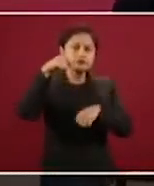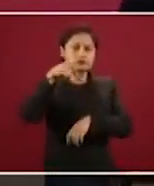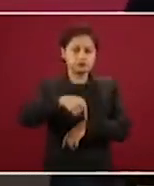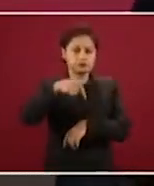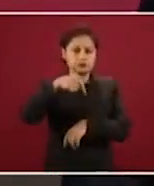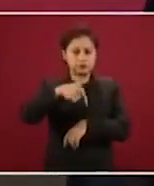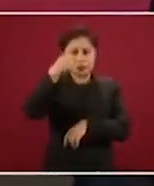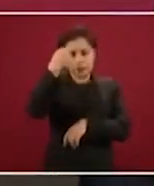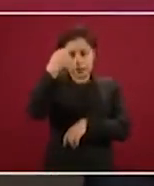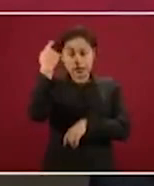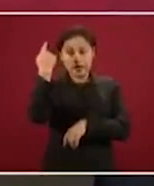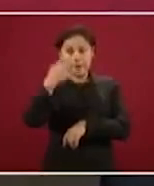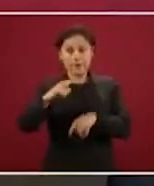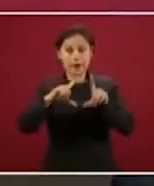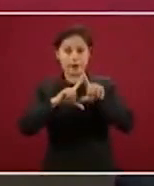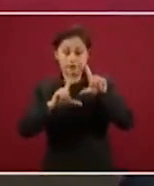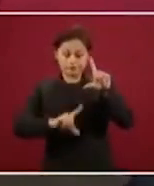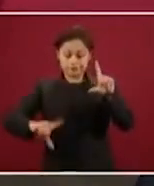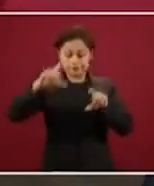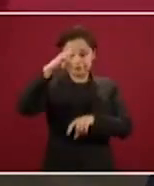del desarrollo de México.